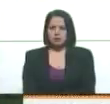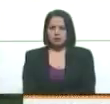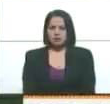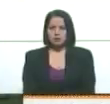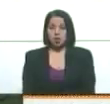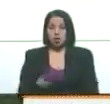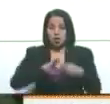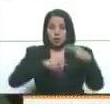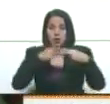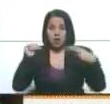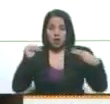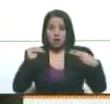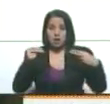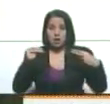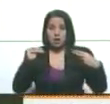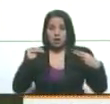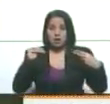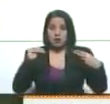numeral,